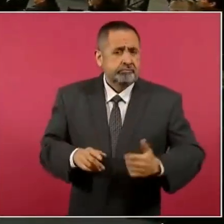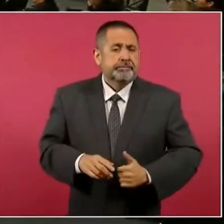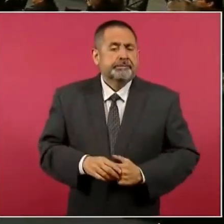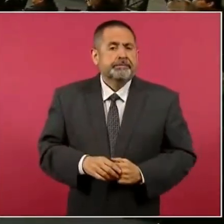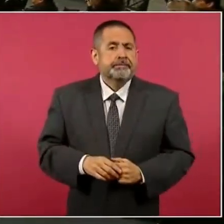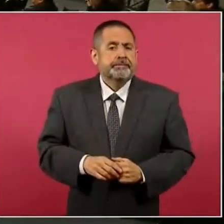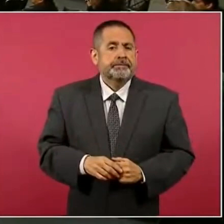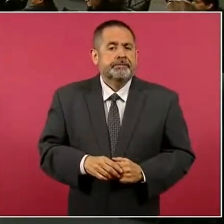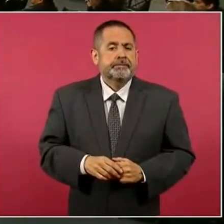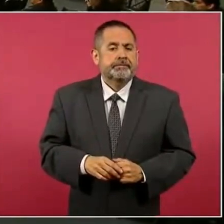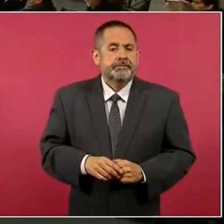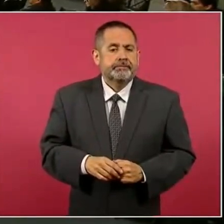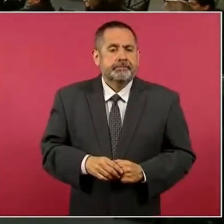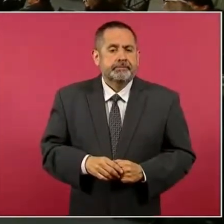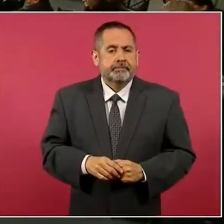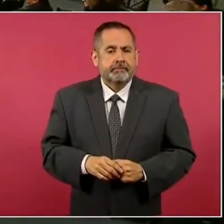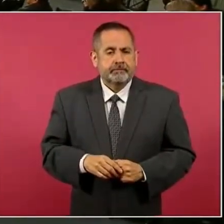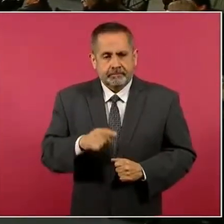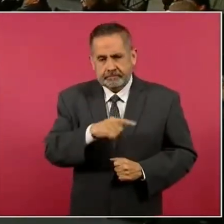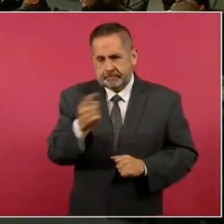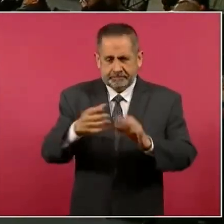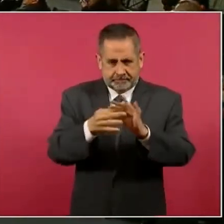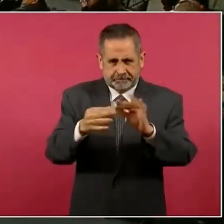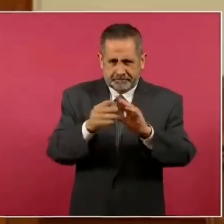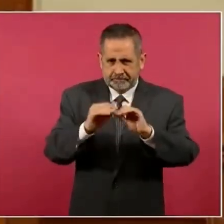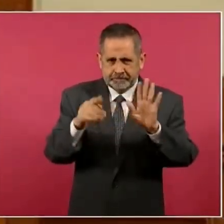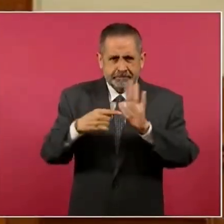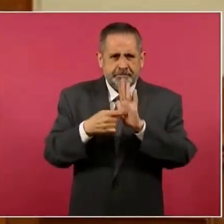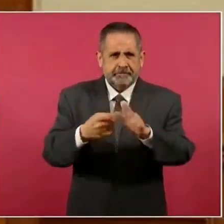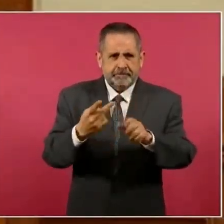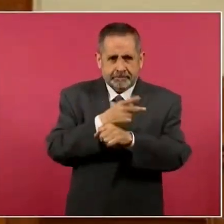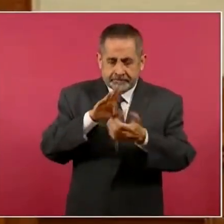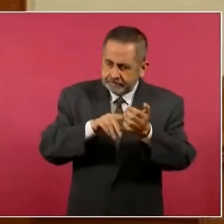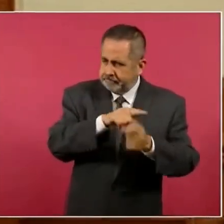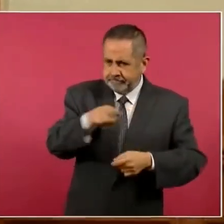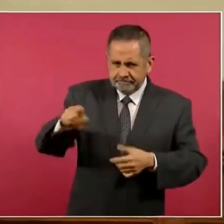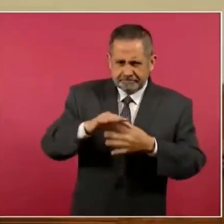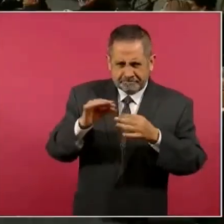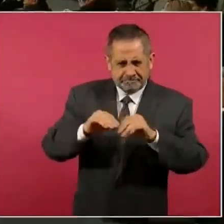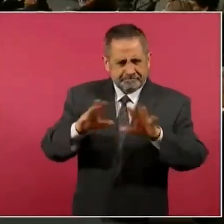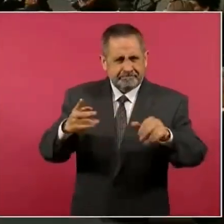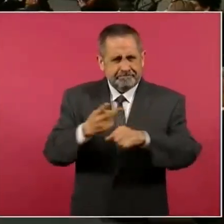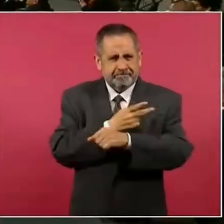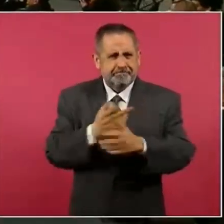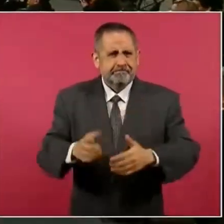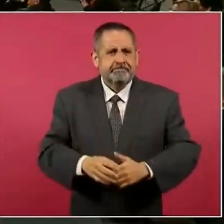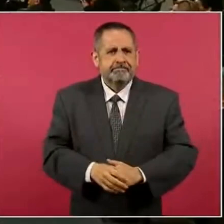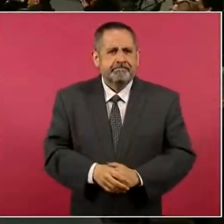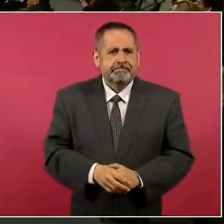que tú deberías de explicarlo. Ven.